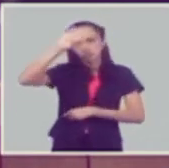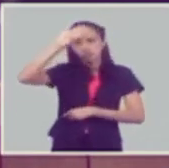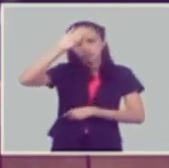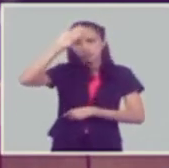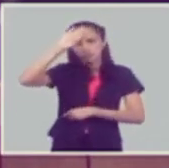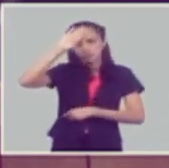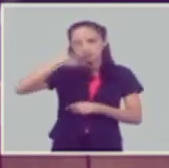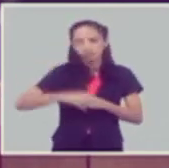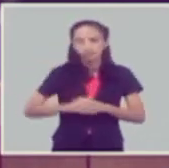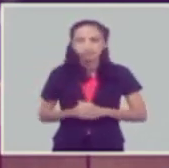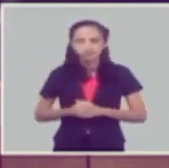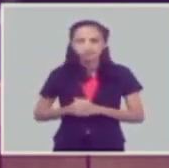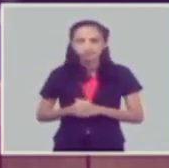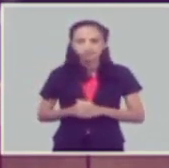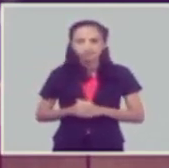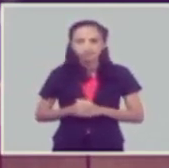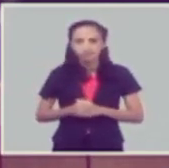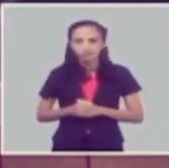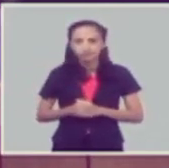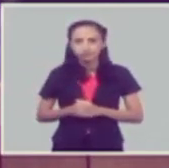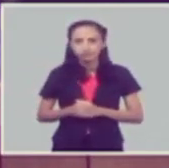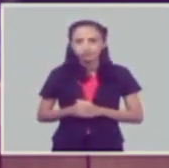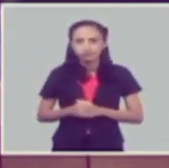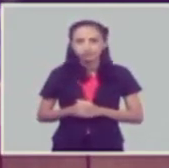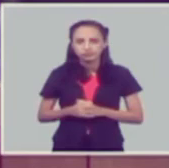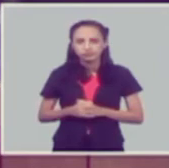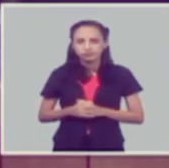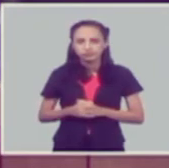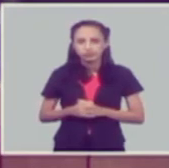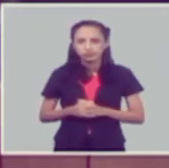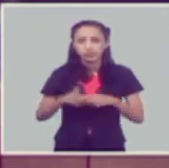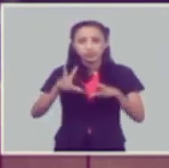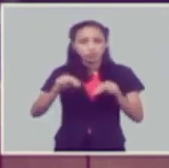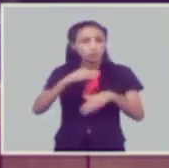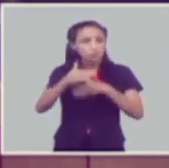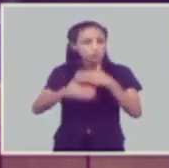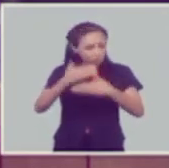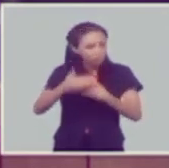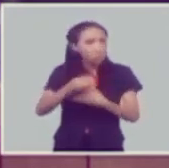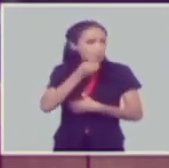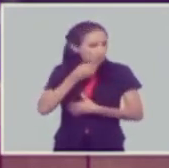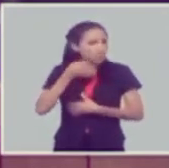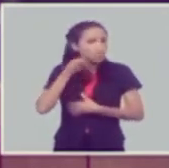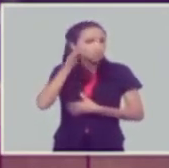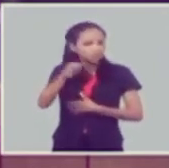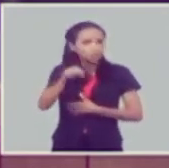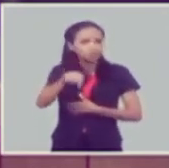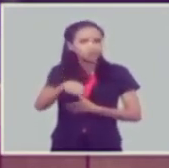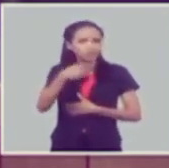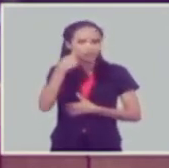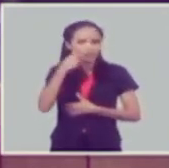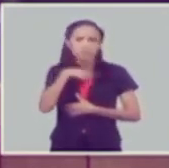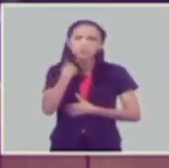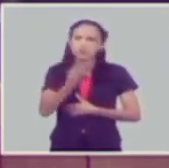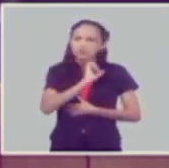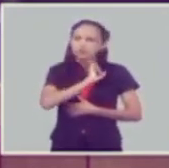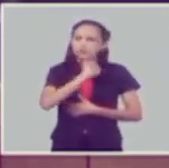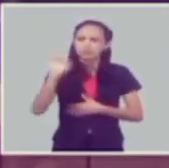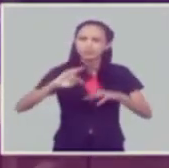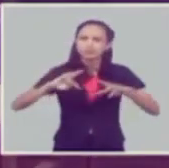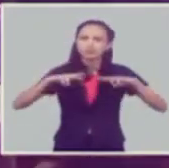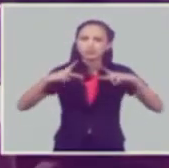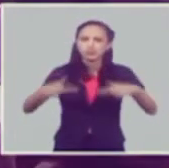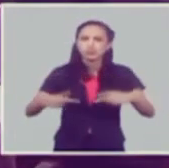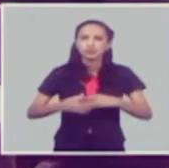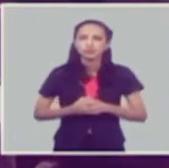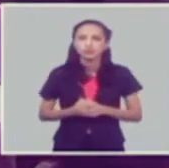más diversos para desatarse. Nuevas provocaciones están en curso y nuevamente las derrotaremos. Con